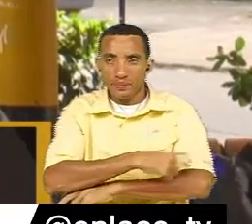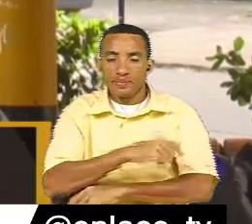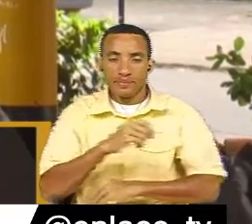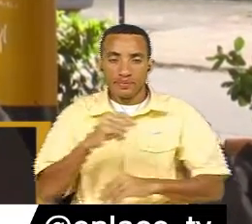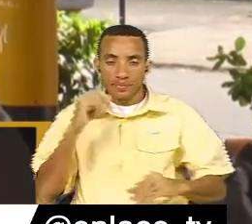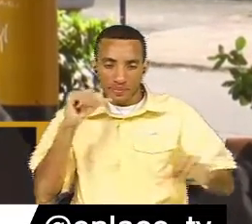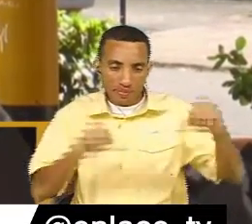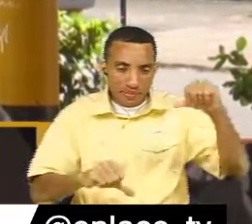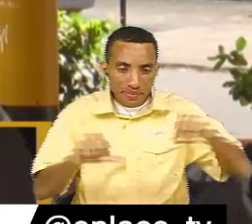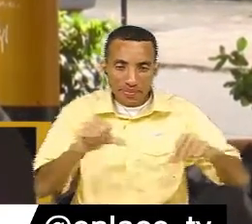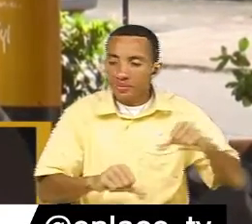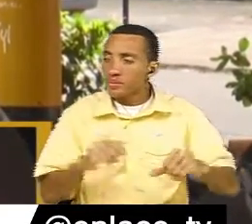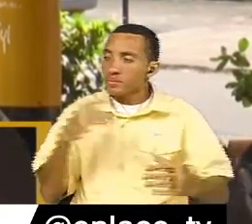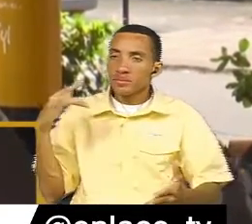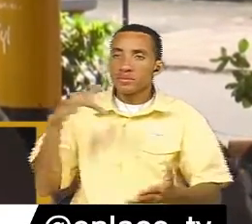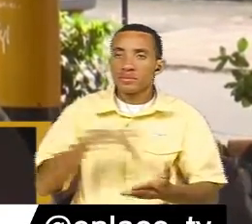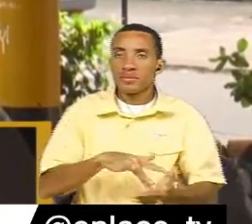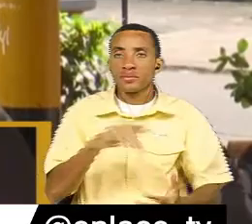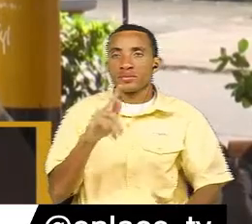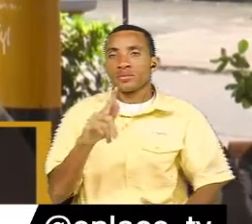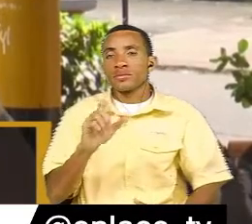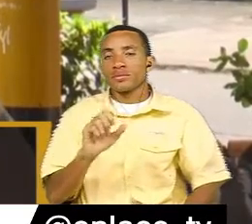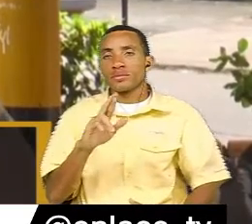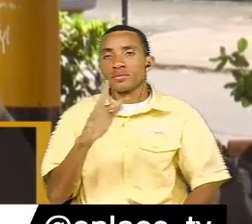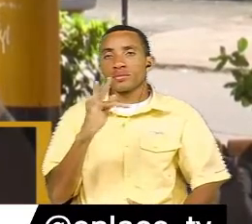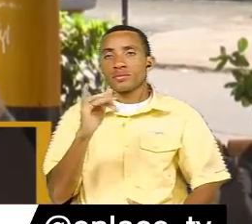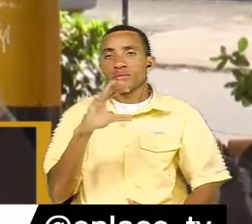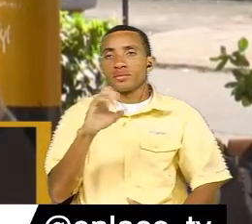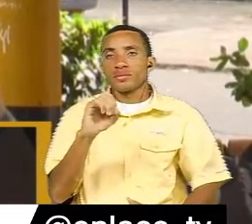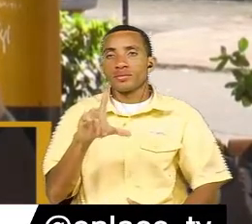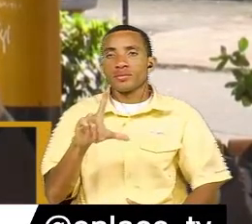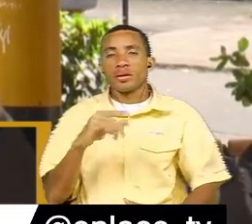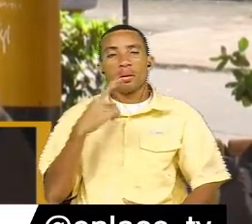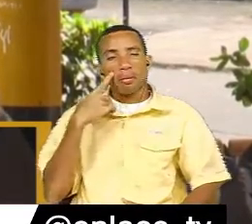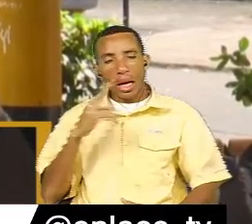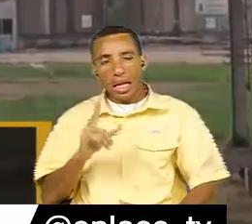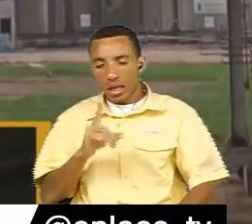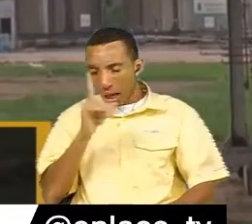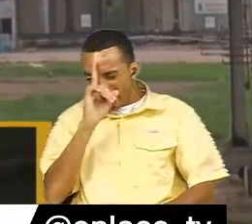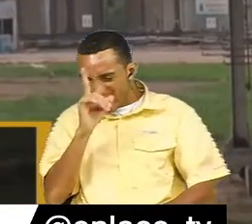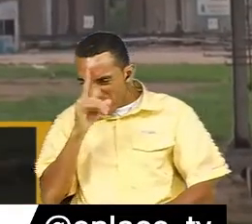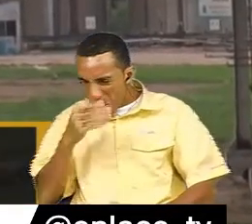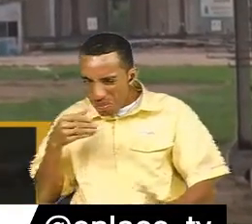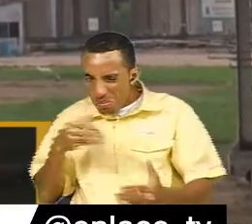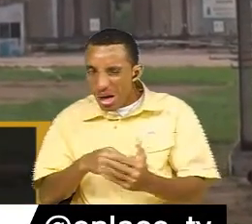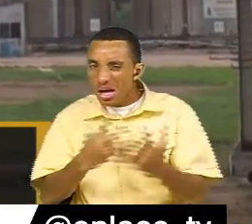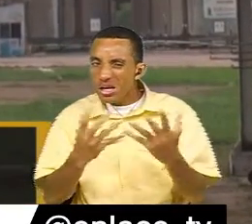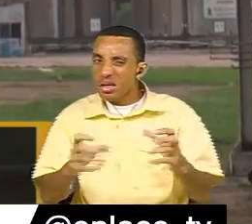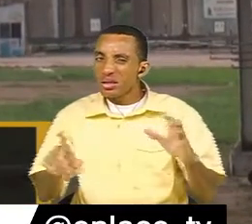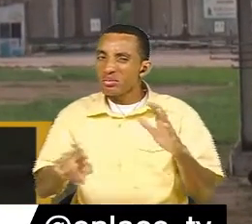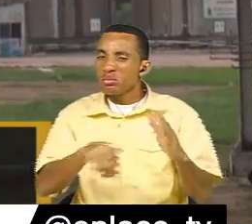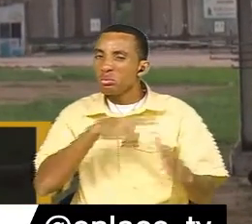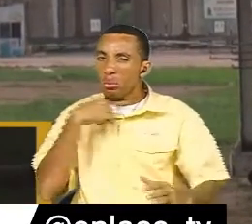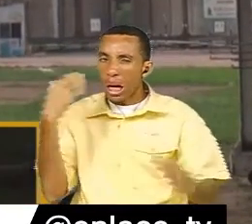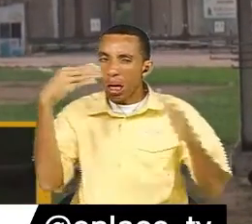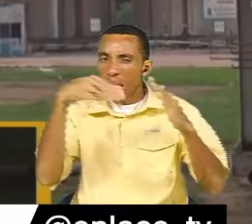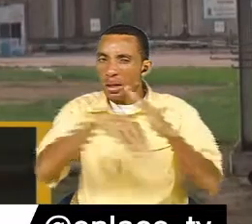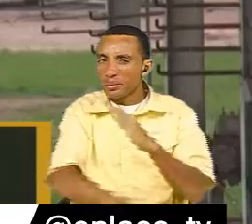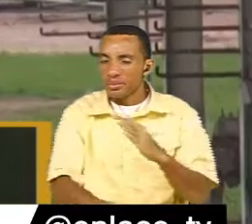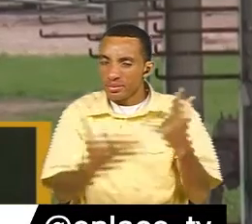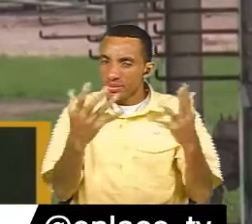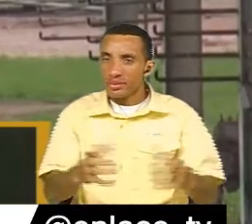que se gesta, digamos, un plan maquiavélico para acabar con la empresa. Un comunicado expedido por el sindicato fue entregado